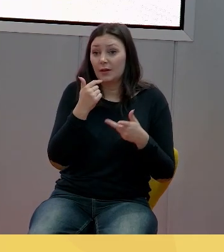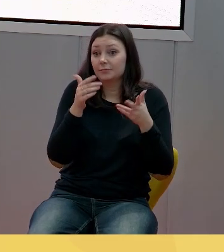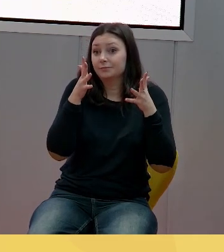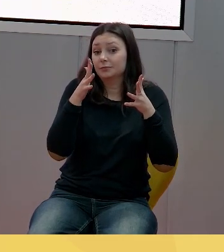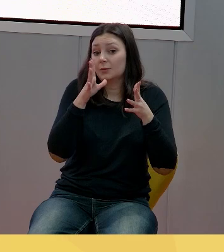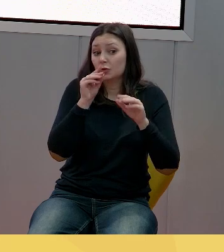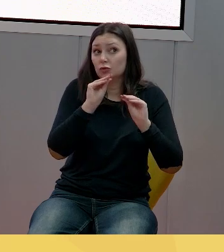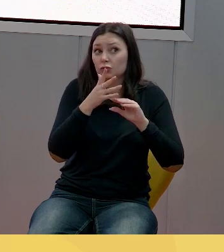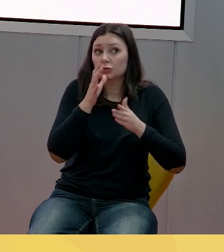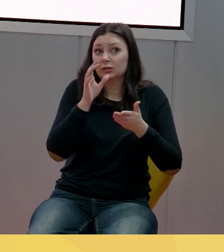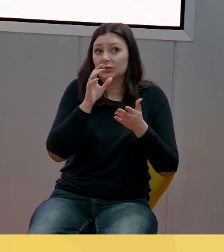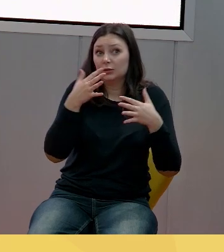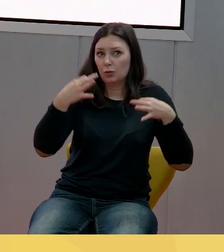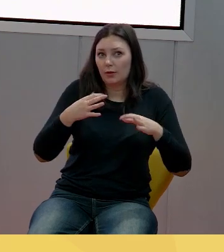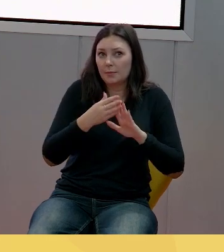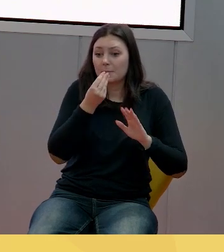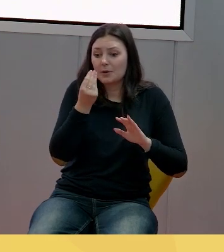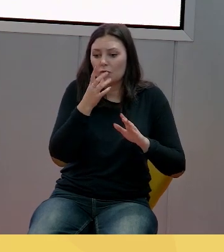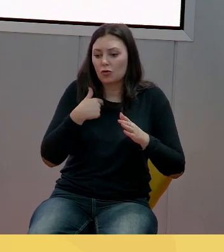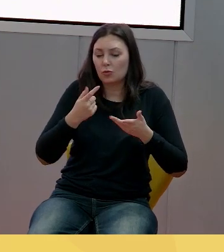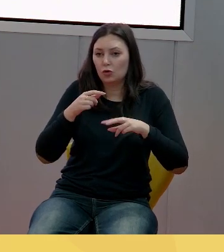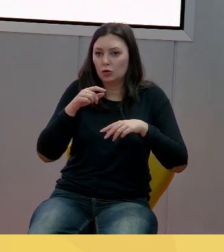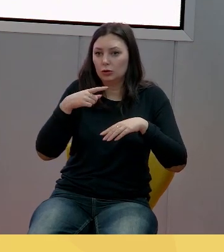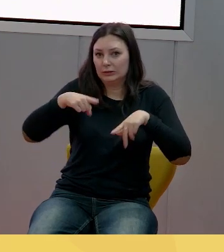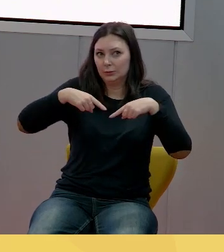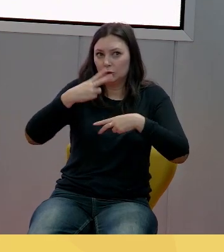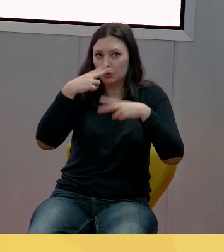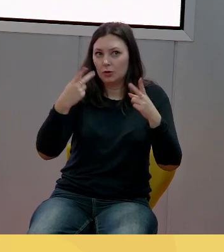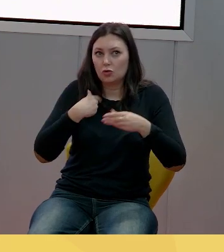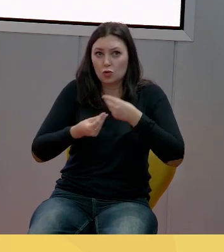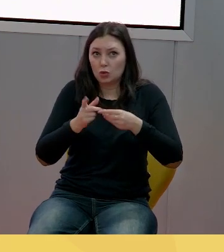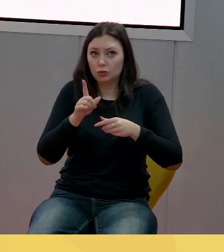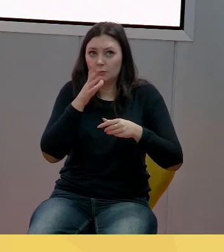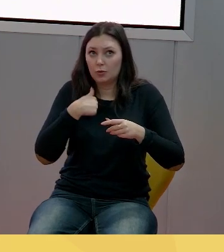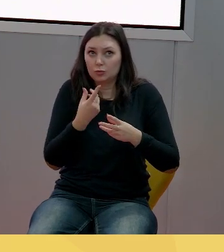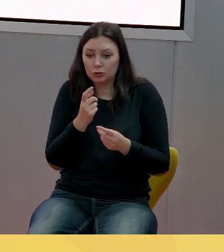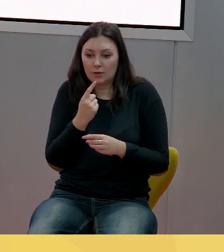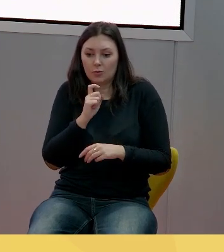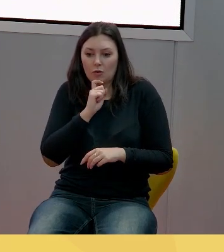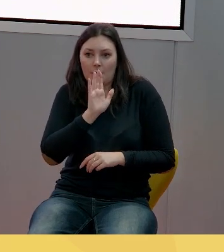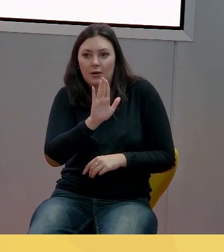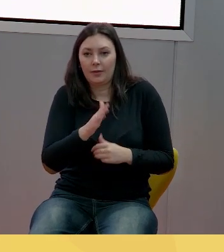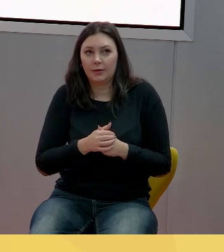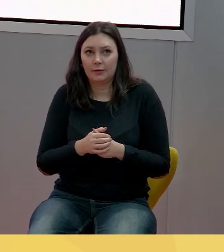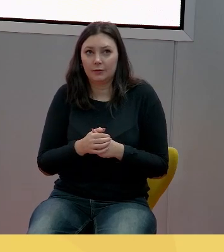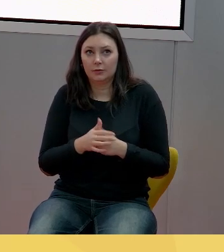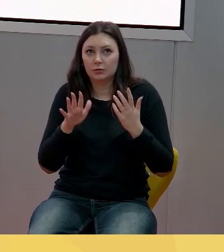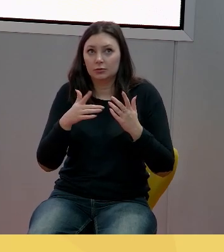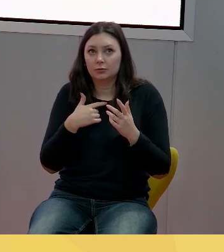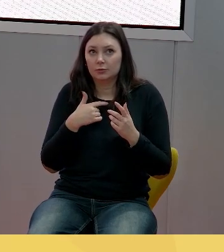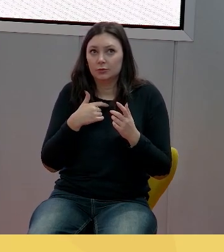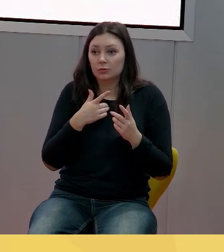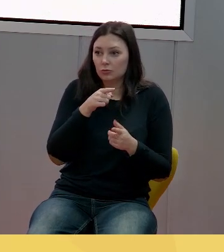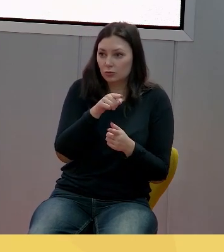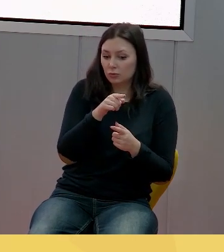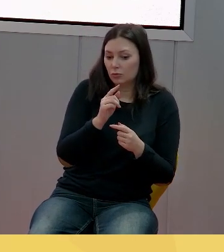porque había recibido demasiadas amenazas. Y le dijeron, bueno, lo siento que esto te joda el transporte al trabajo en metro, pero tú has arruinado la vida de